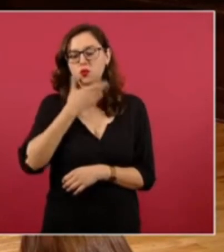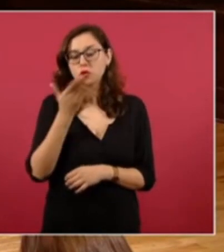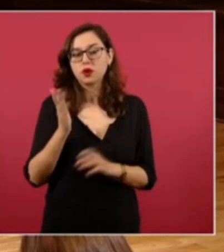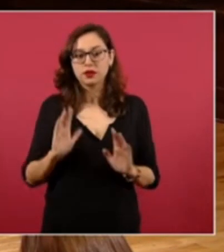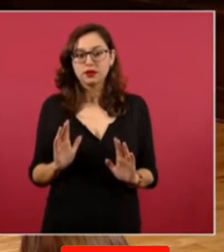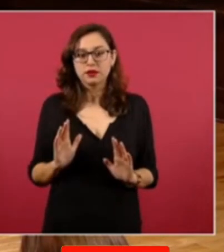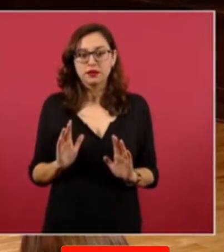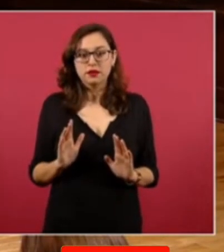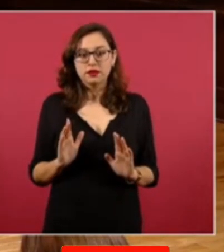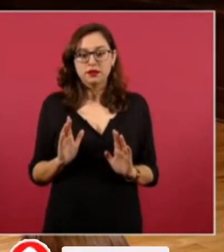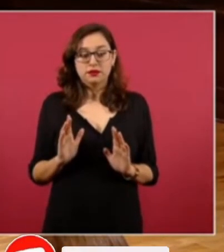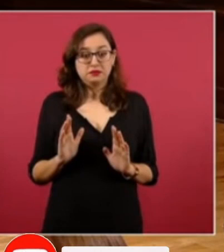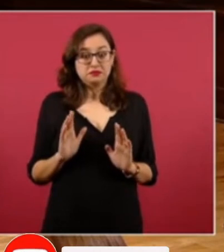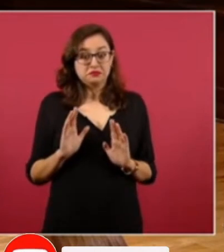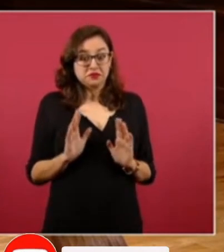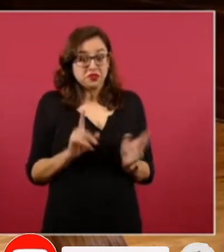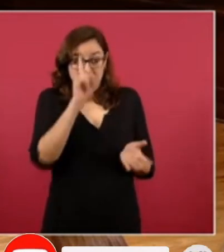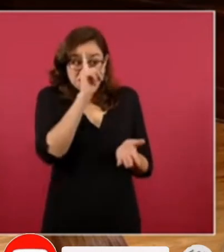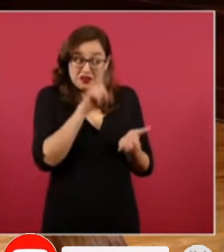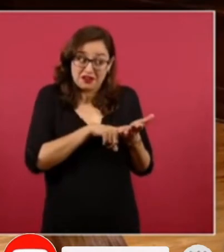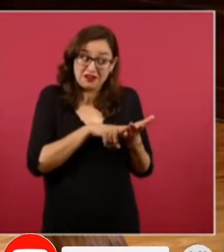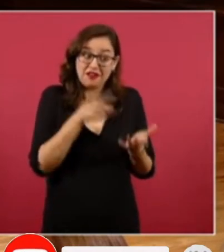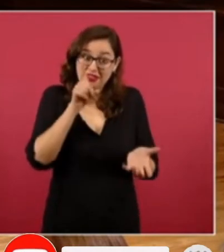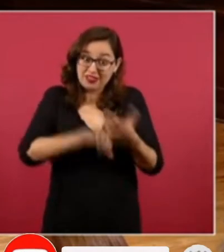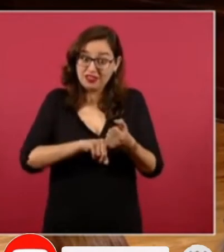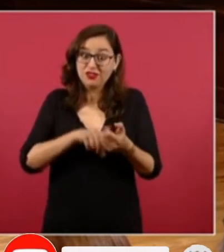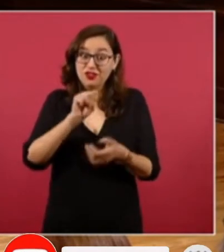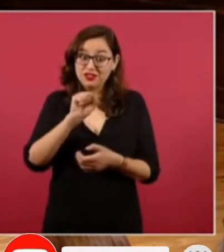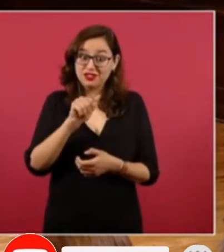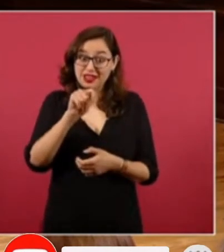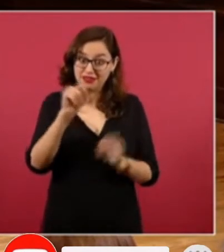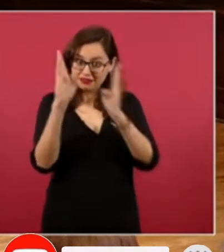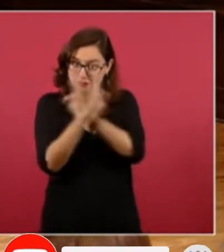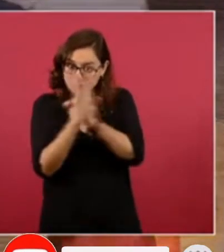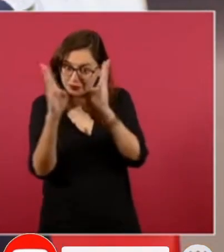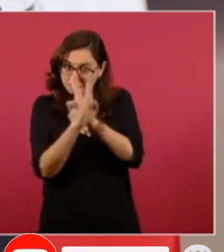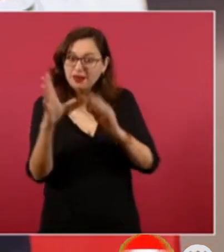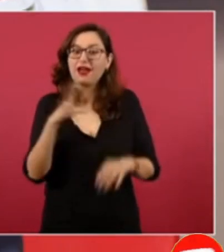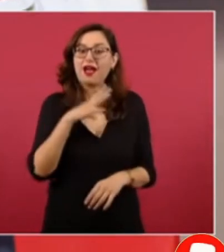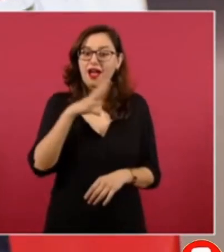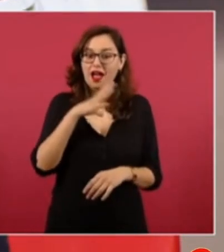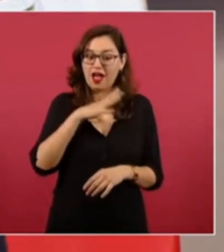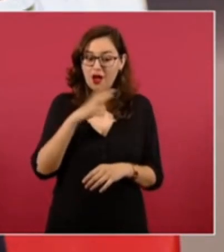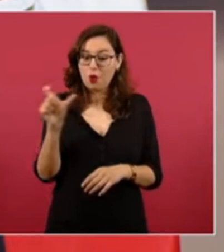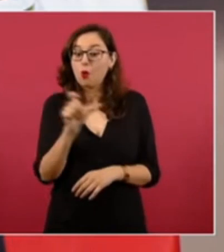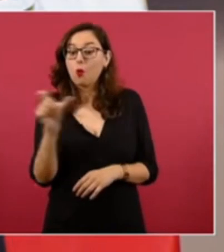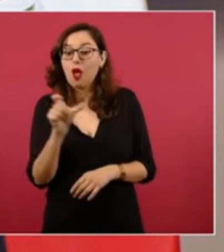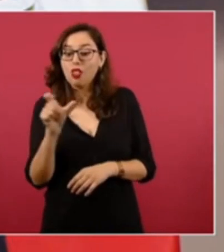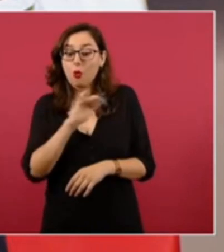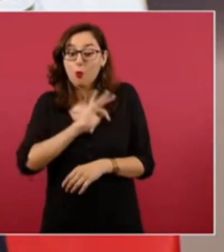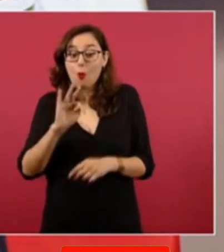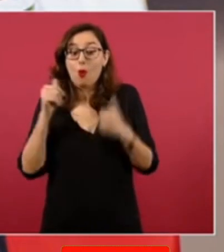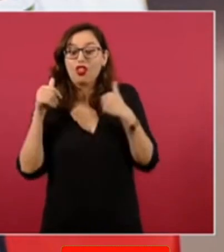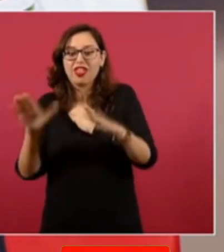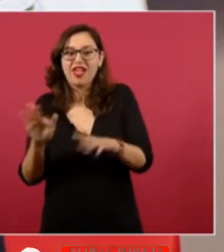Yo creo que hasta tenían informantes en el SAT de cuando